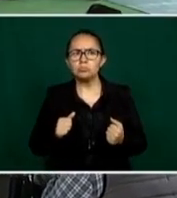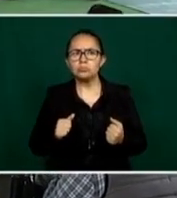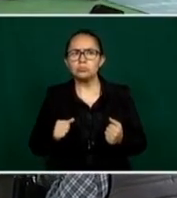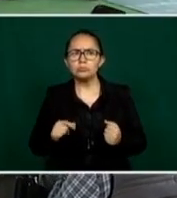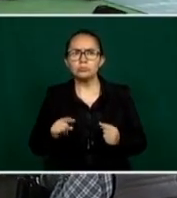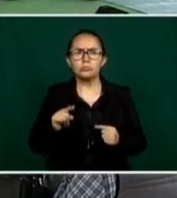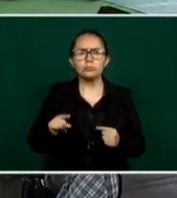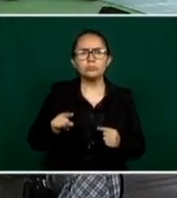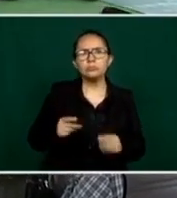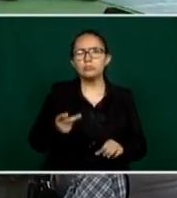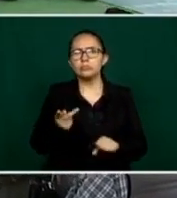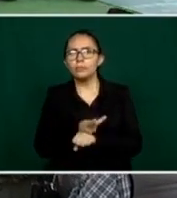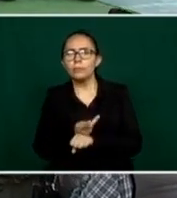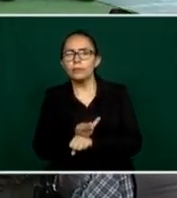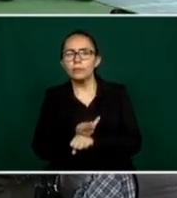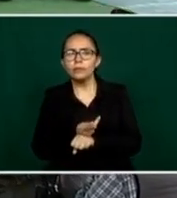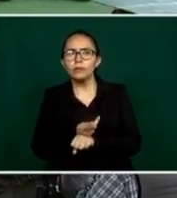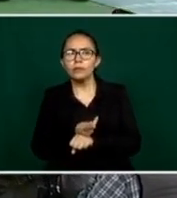del daño que hacen las drogas,